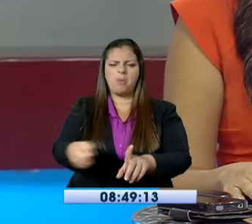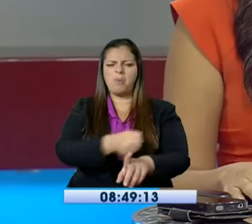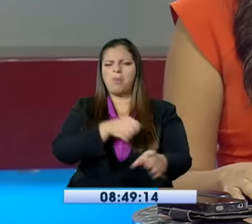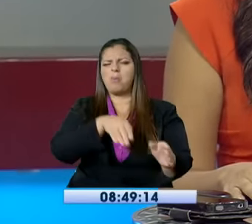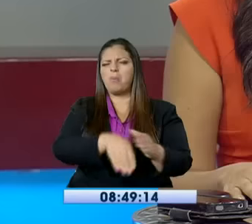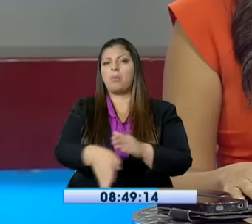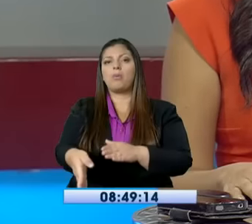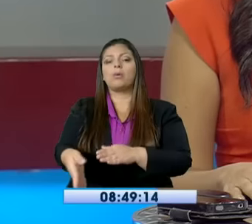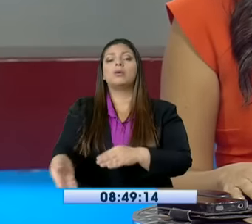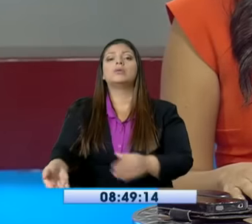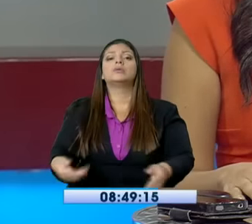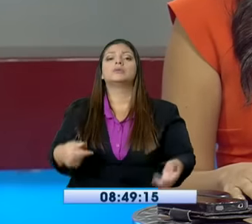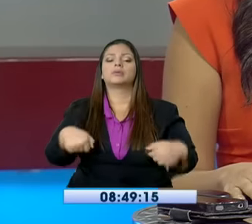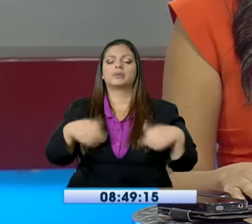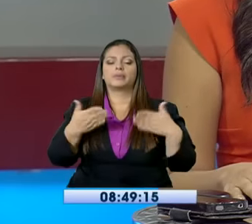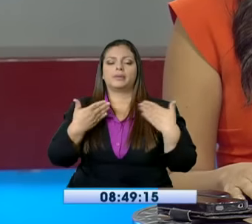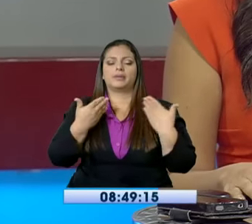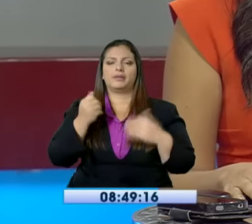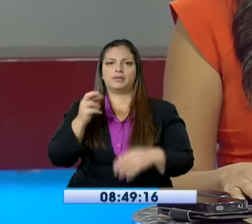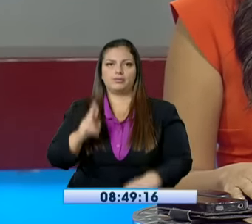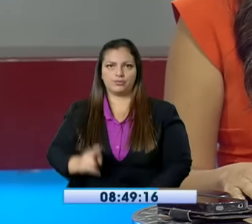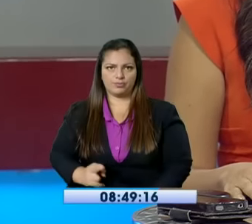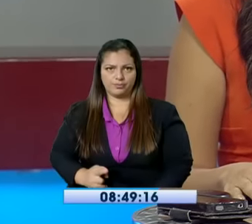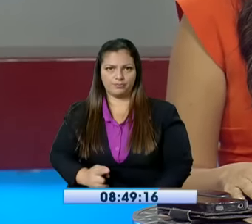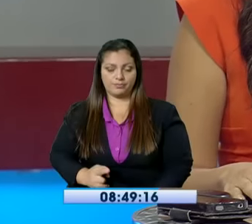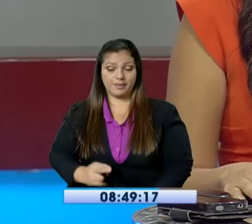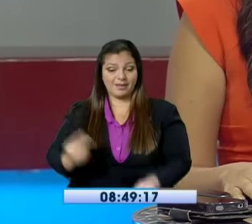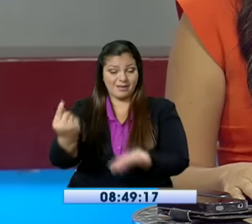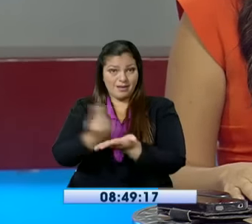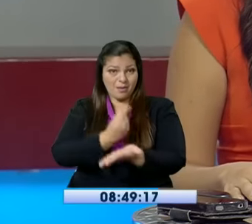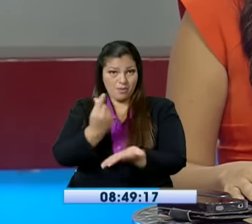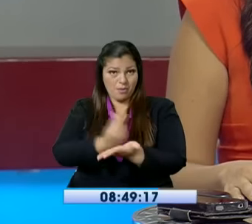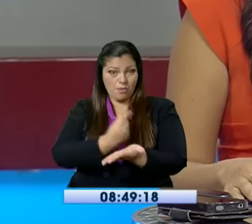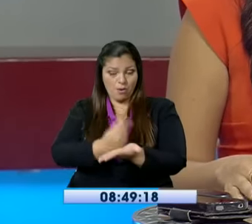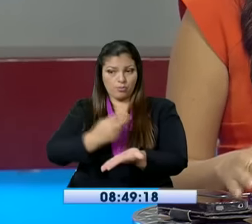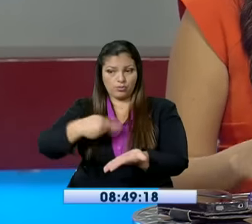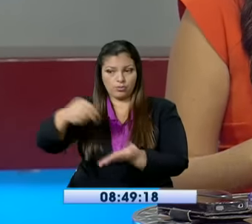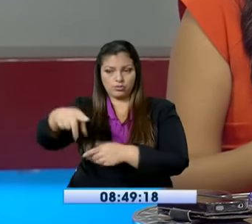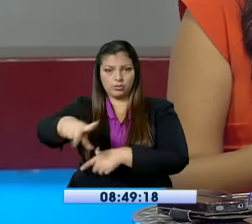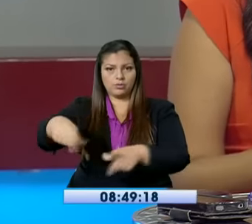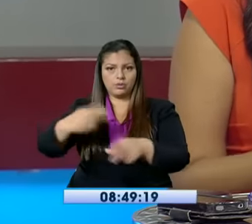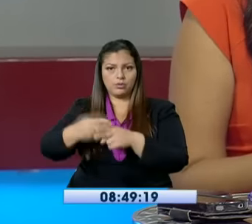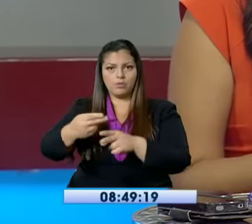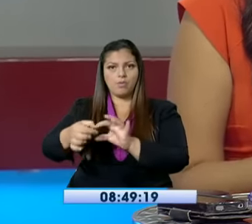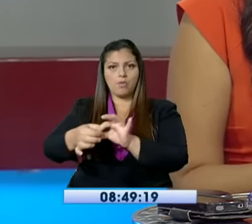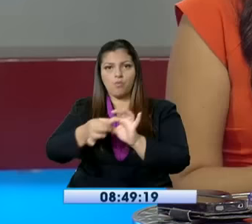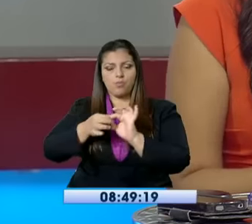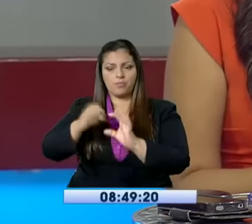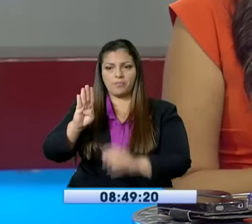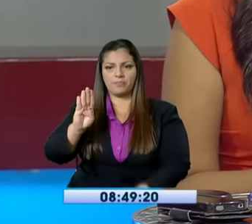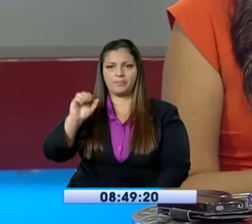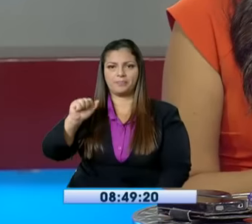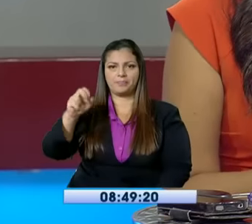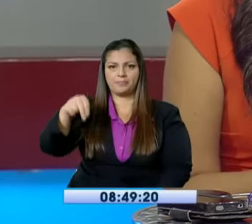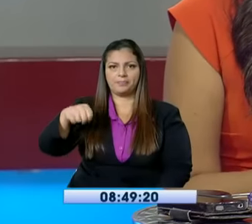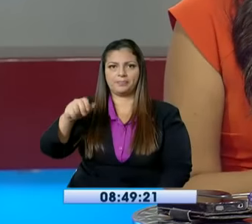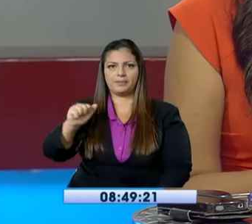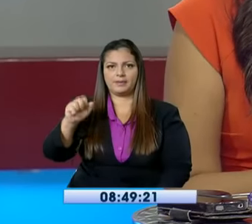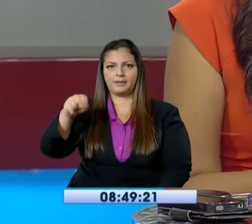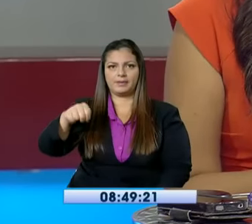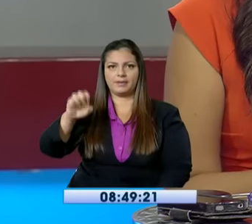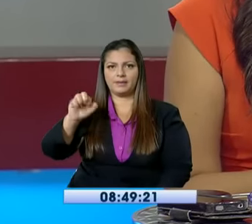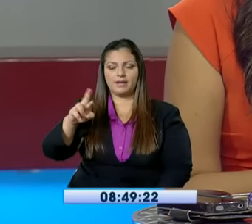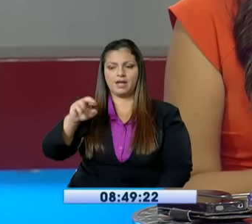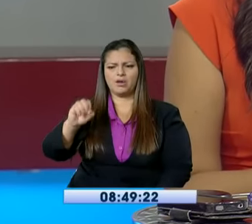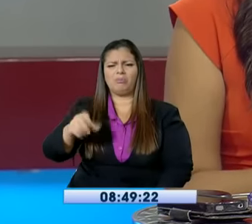sur de la ciudad. Precisamente la cooperativa Unión de Bananeros es uno de los sitios donde se ha registrado casos. Sus habitantes